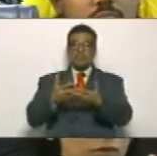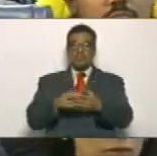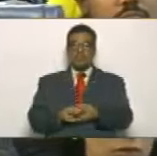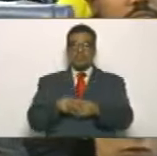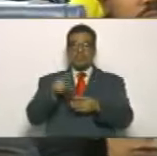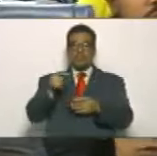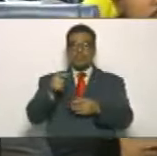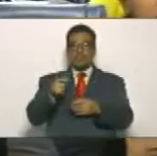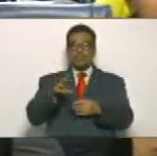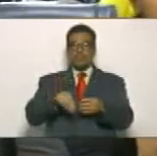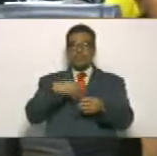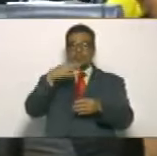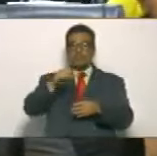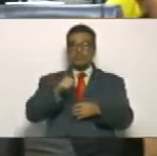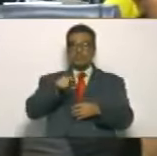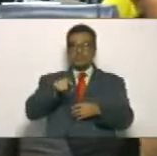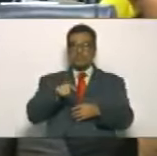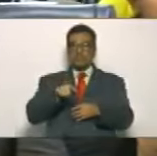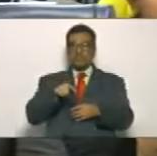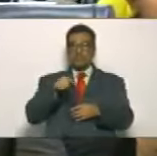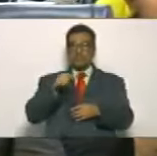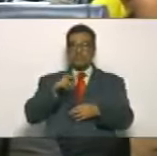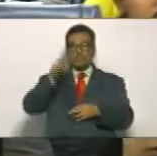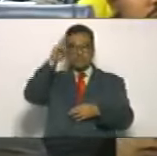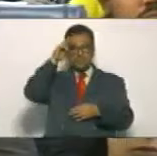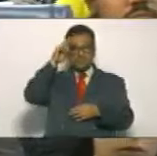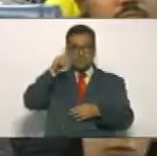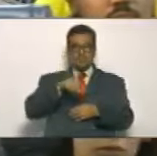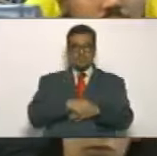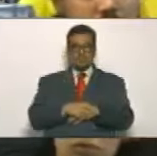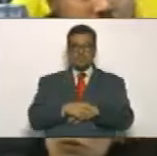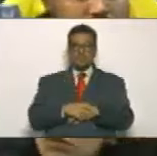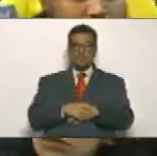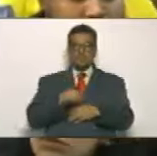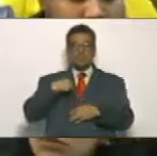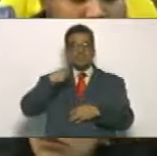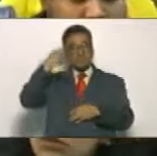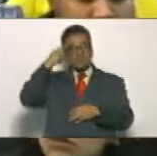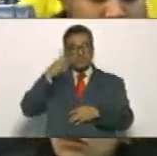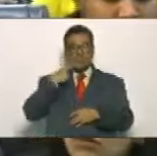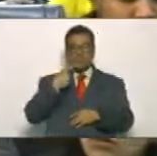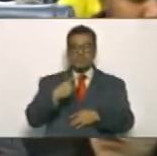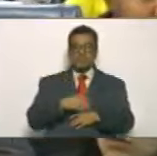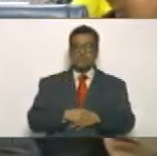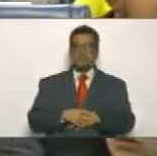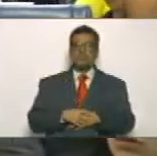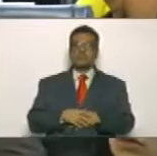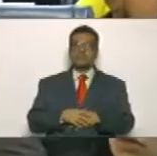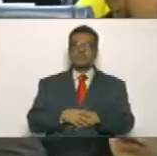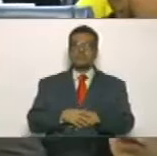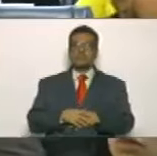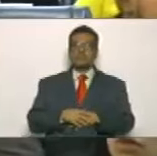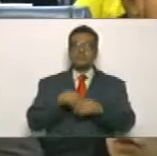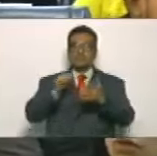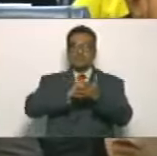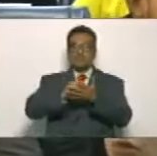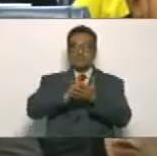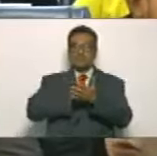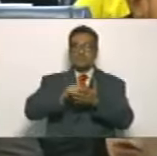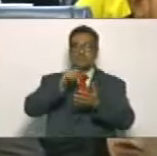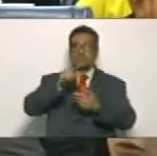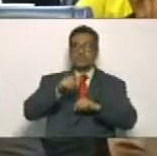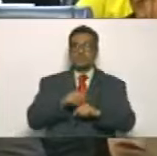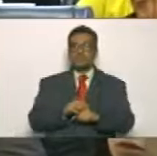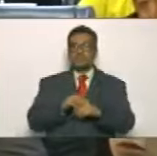un costo accesible. Razón por la cual sugiero que el artículo